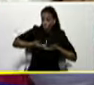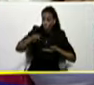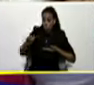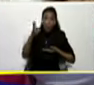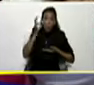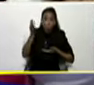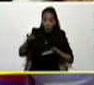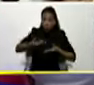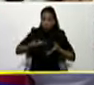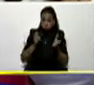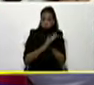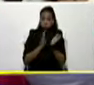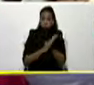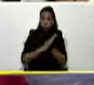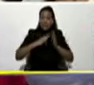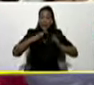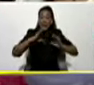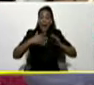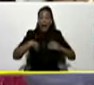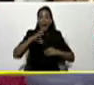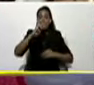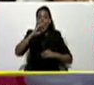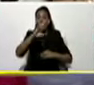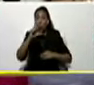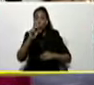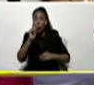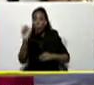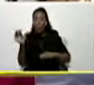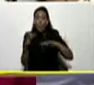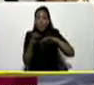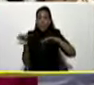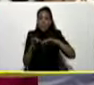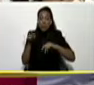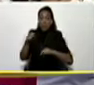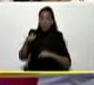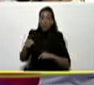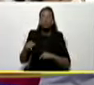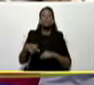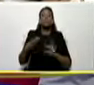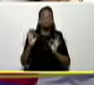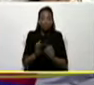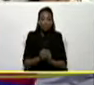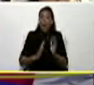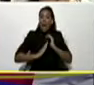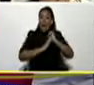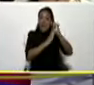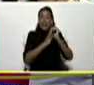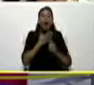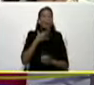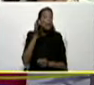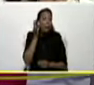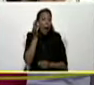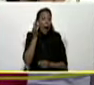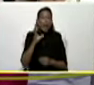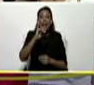Hilda, de Macuto, municipio de Paz Castillo, Poder Popular, líder Hilda Torrealba.